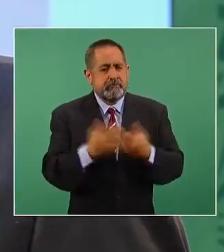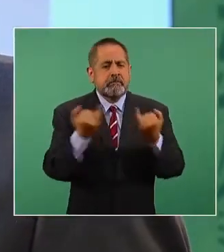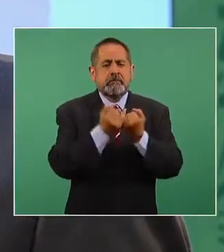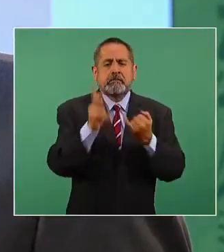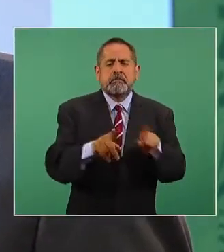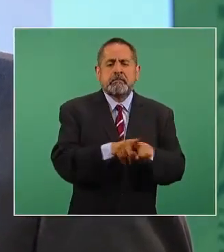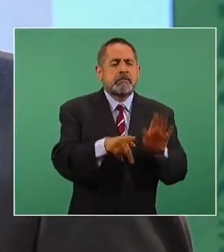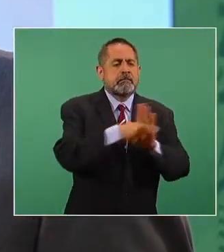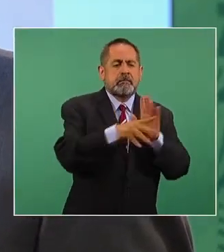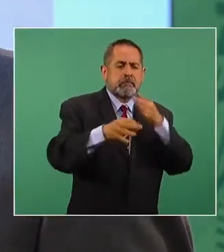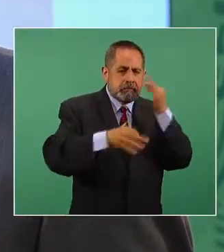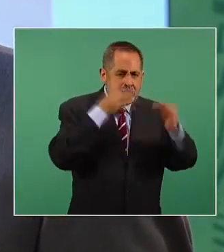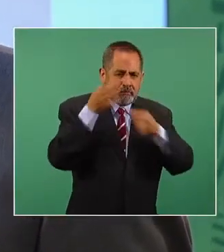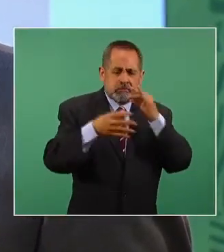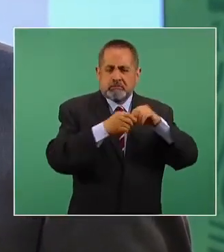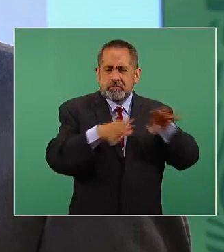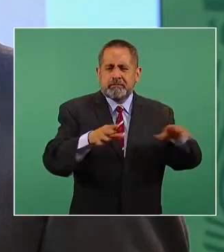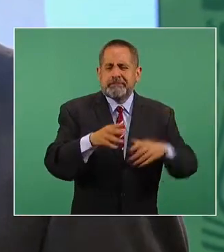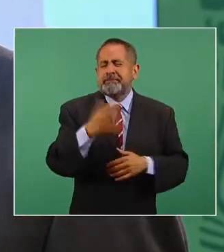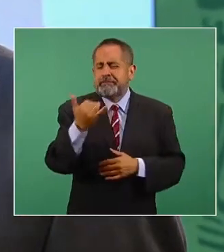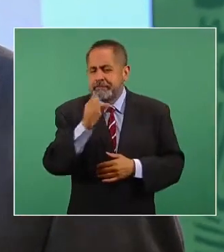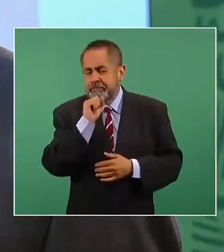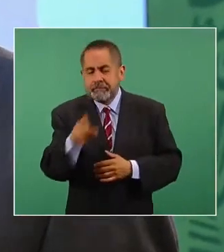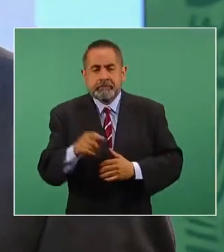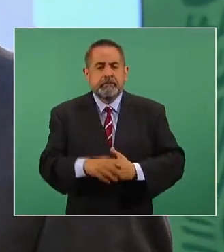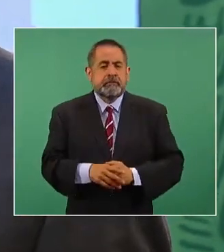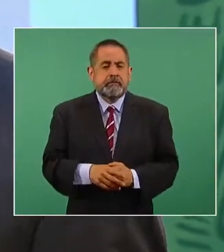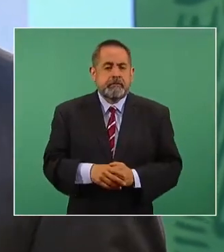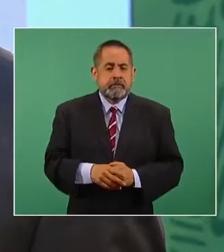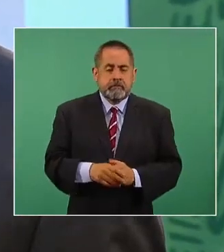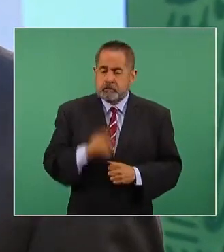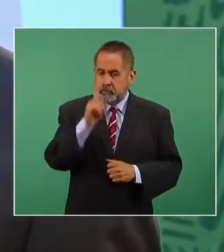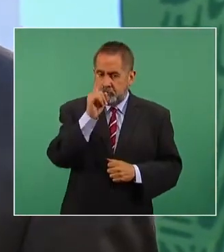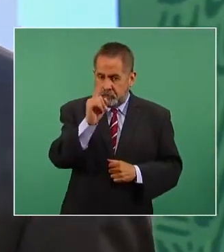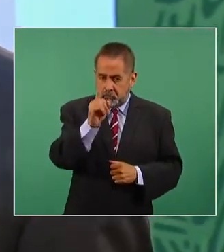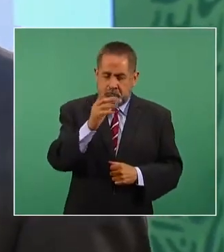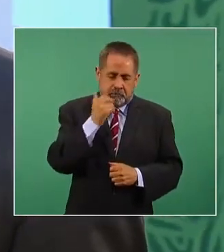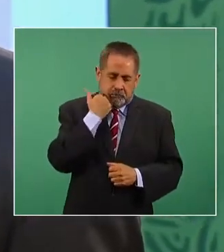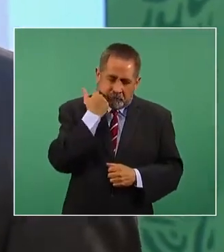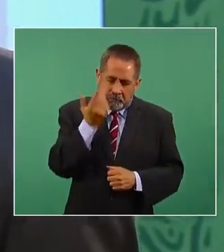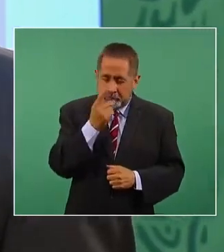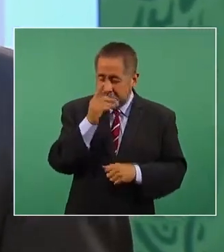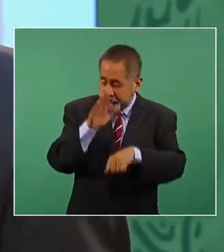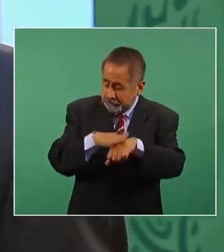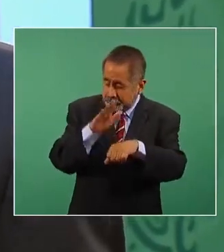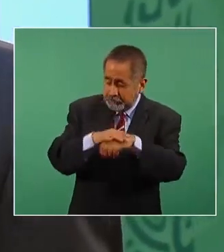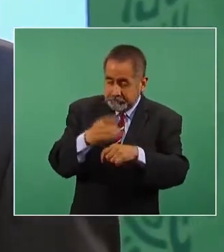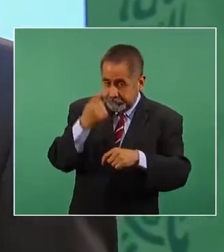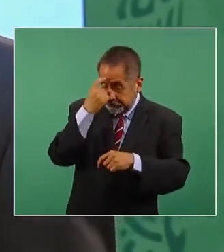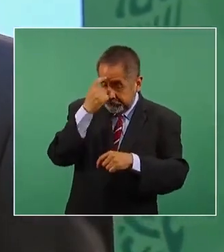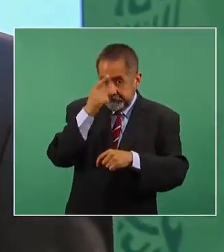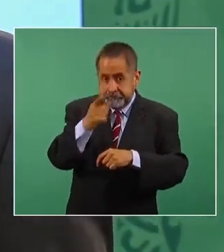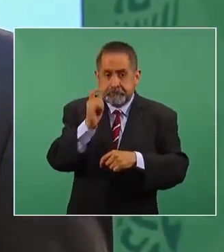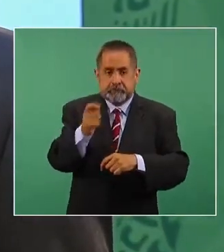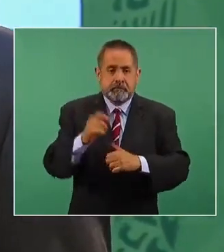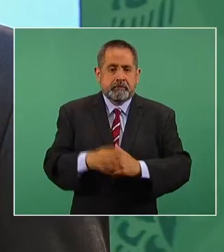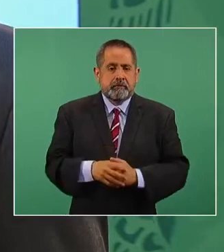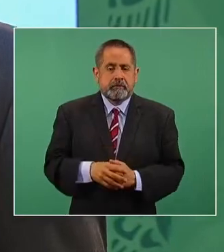de información. Y algo que se tiene que tomar en cuenta,